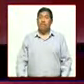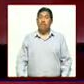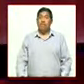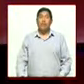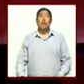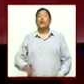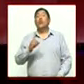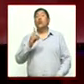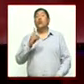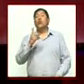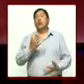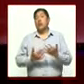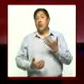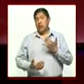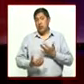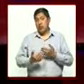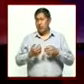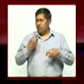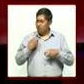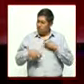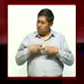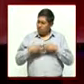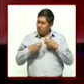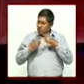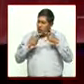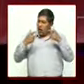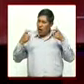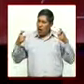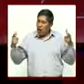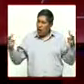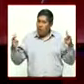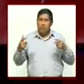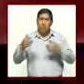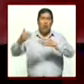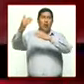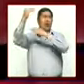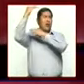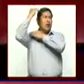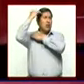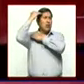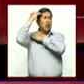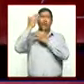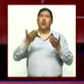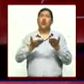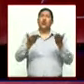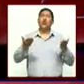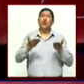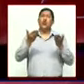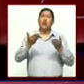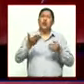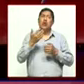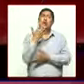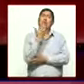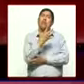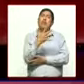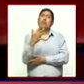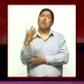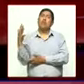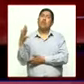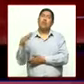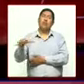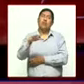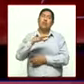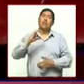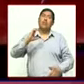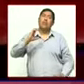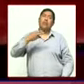Uno de los incendios más complejos que se está tratando de sofocar en Santa Cruz es el que se ha registrado en la reserva forestal La Chonta,